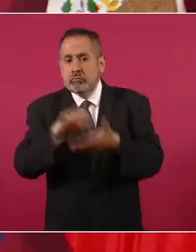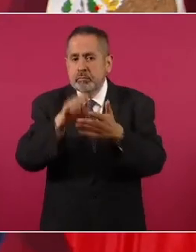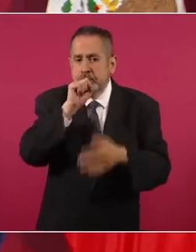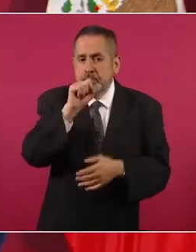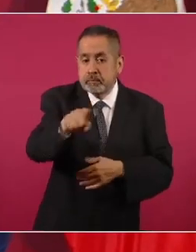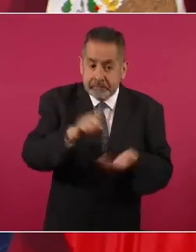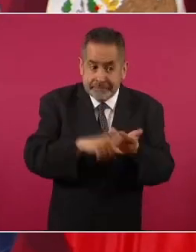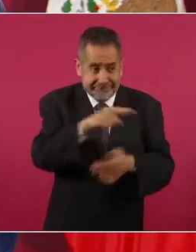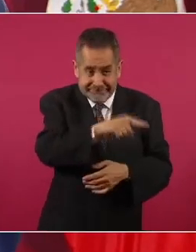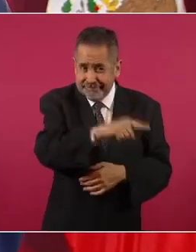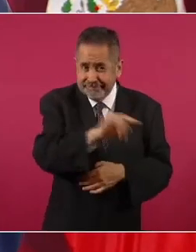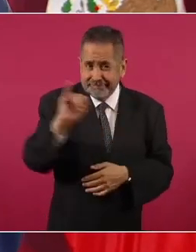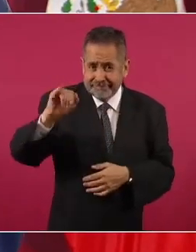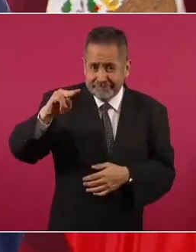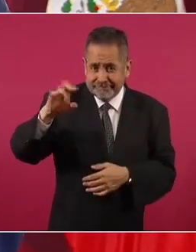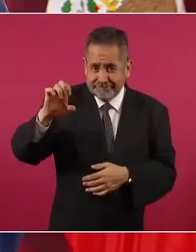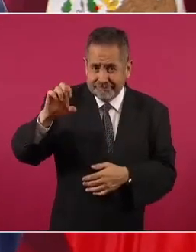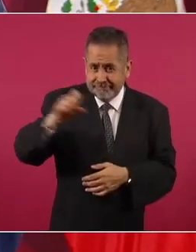del INE.